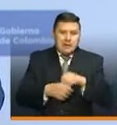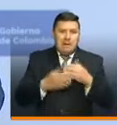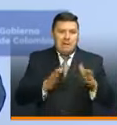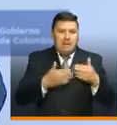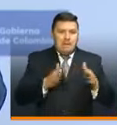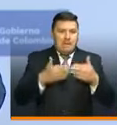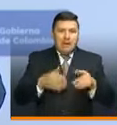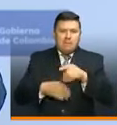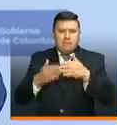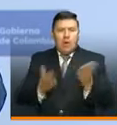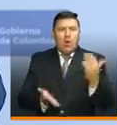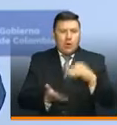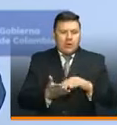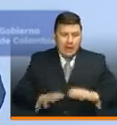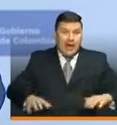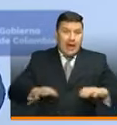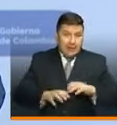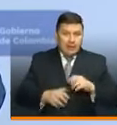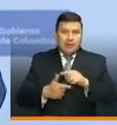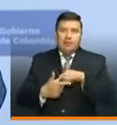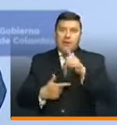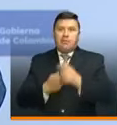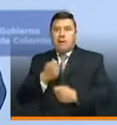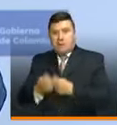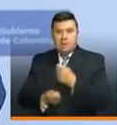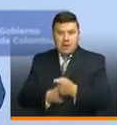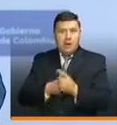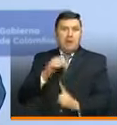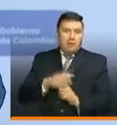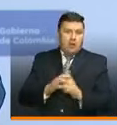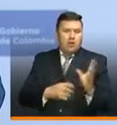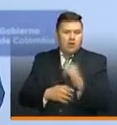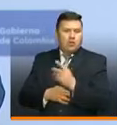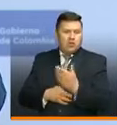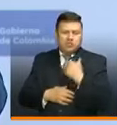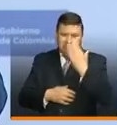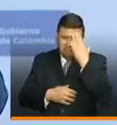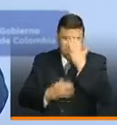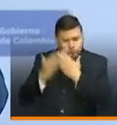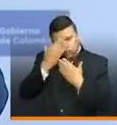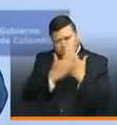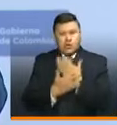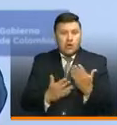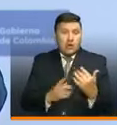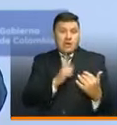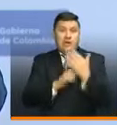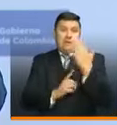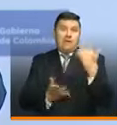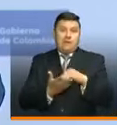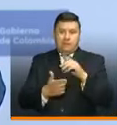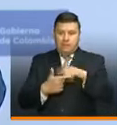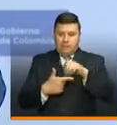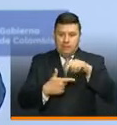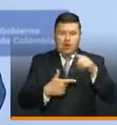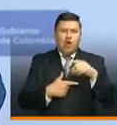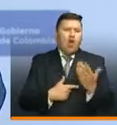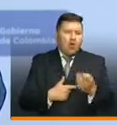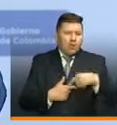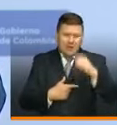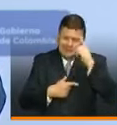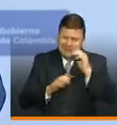abriendo de nuevo las actividades económicas y eso genera en todos lados, según vemos los estudios, el riesgo de nuevos picos. ¿Cómo